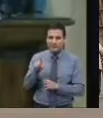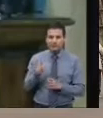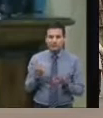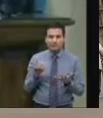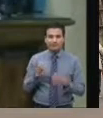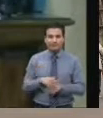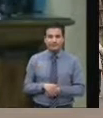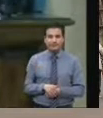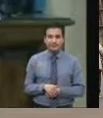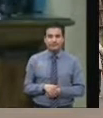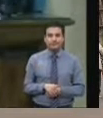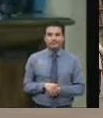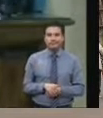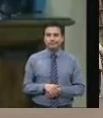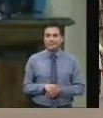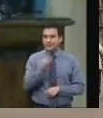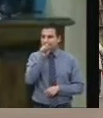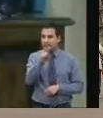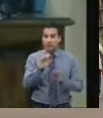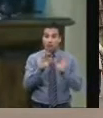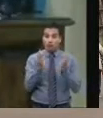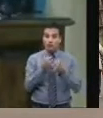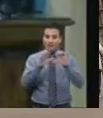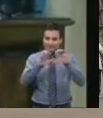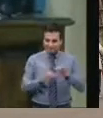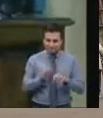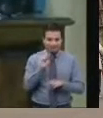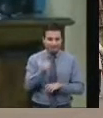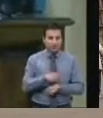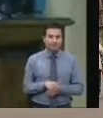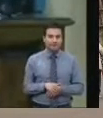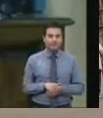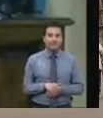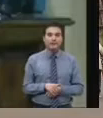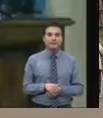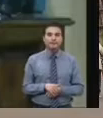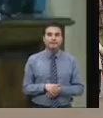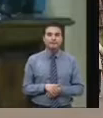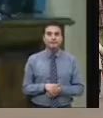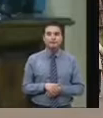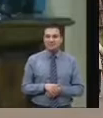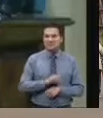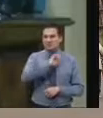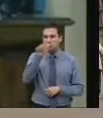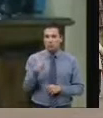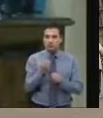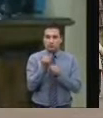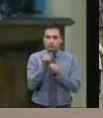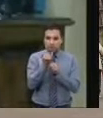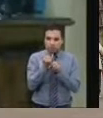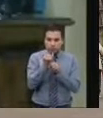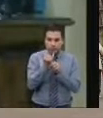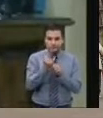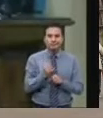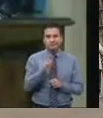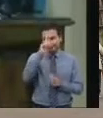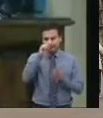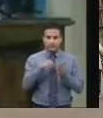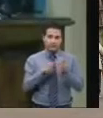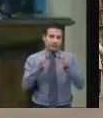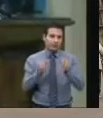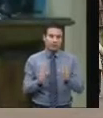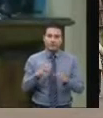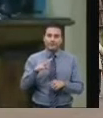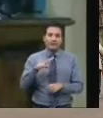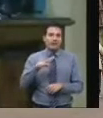incluso respecto al formato. Además, como ya se dijo, se tuvo conocimiento en las diligencias practicadas de la existencia de un guión